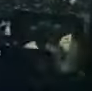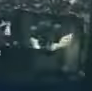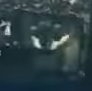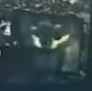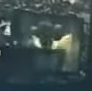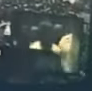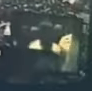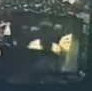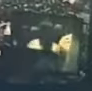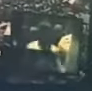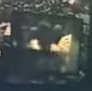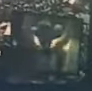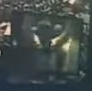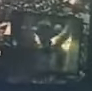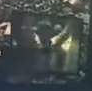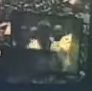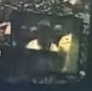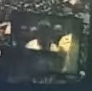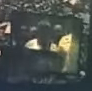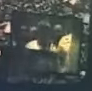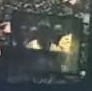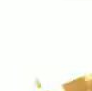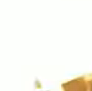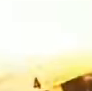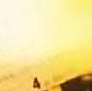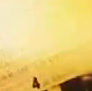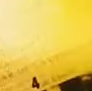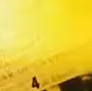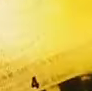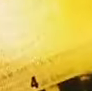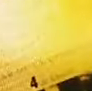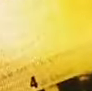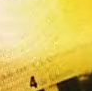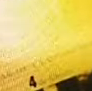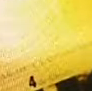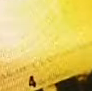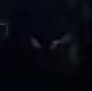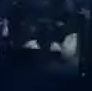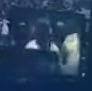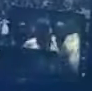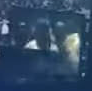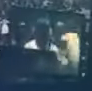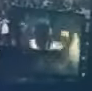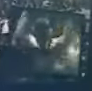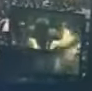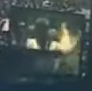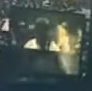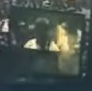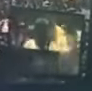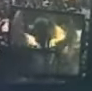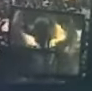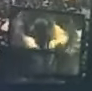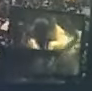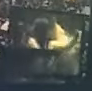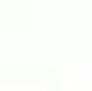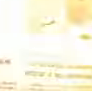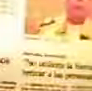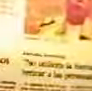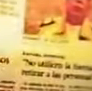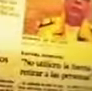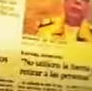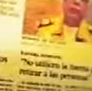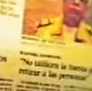Esta masa, que este río humano marcha hacia migratores contundentemente para atacar a este traidor del